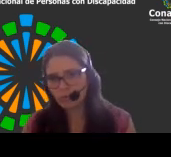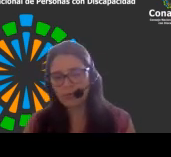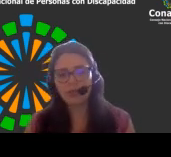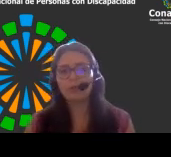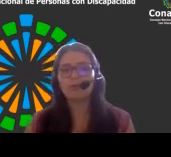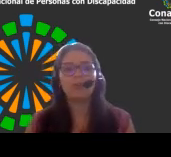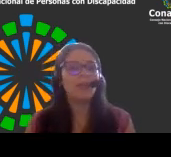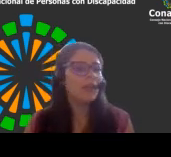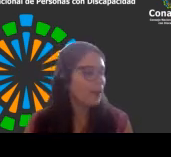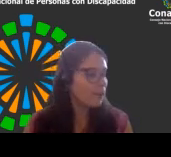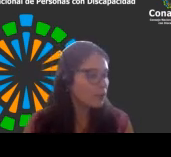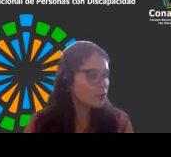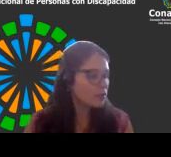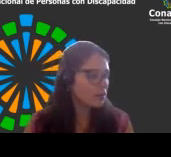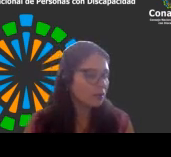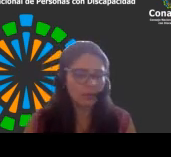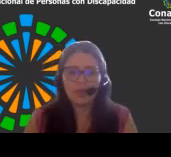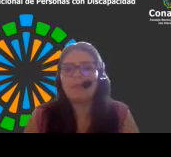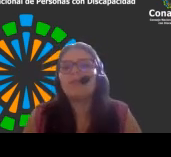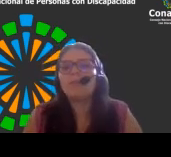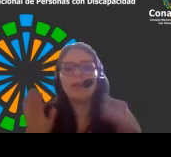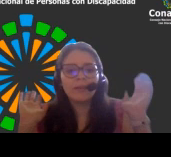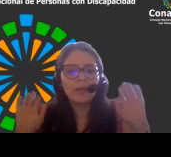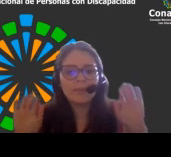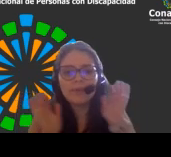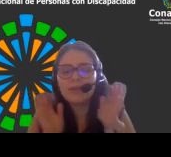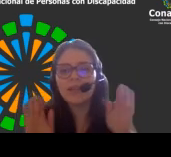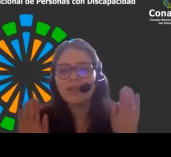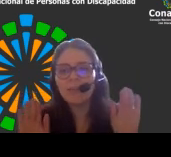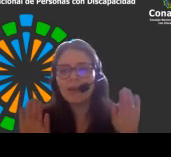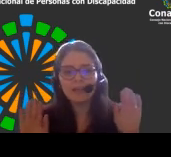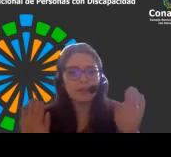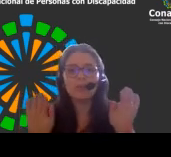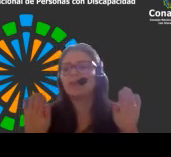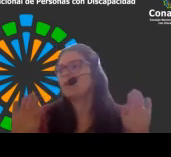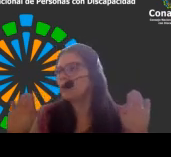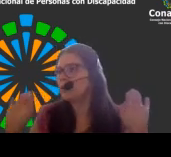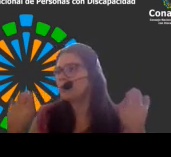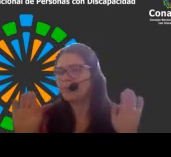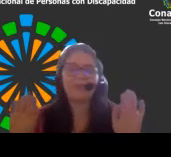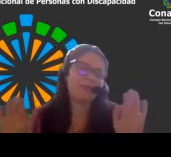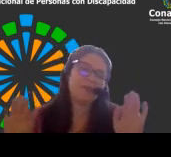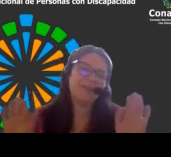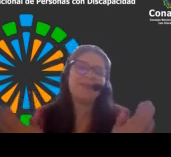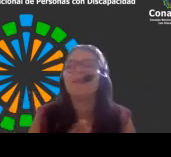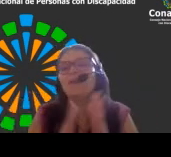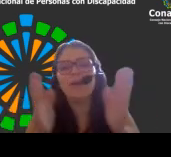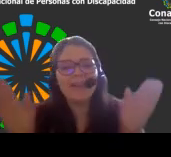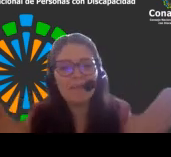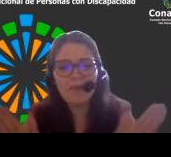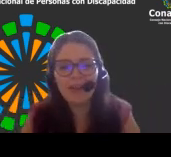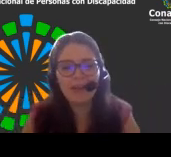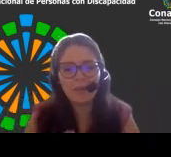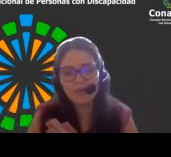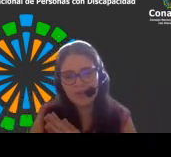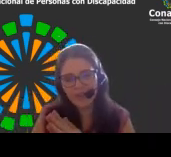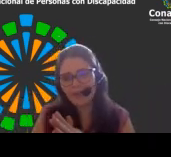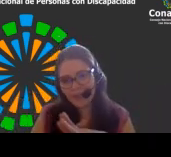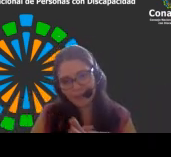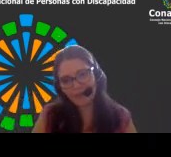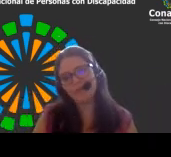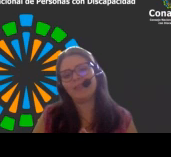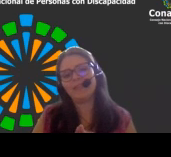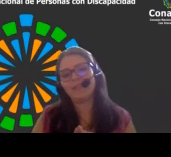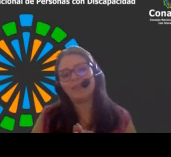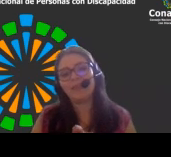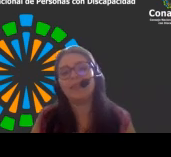pasó mucho verdad no tenemos no tenemos de planta una persona que se parezco 24 horas todo el tiempo que el negocio